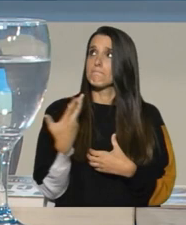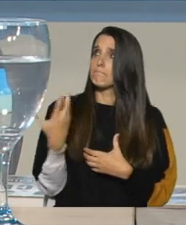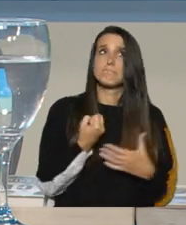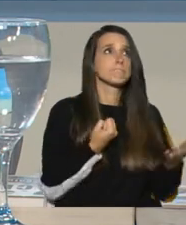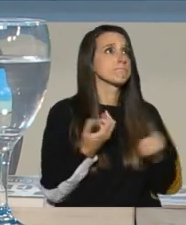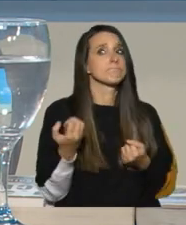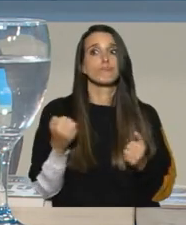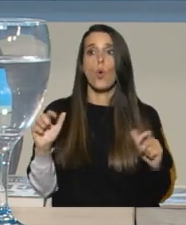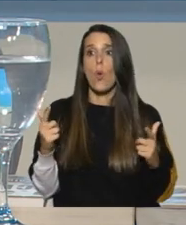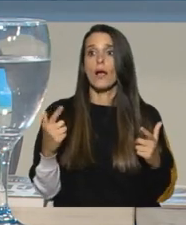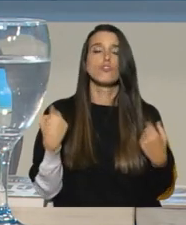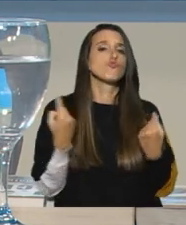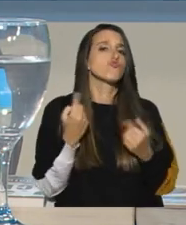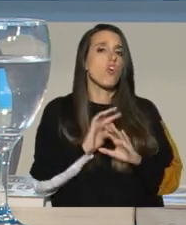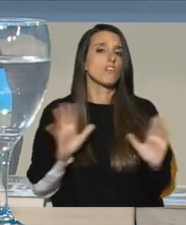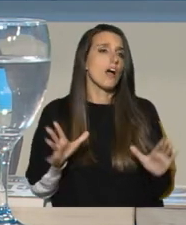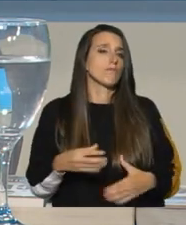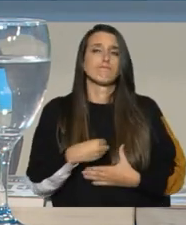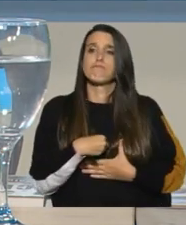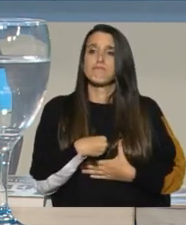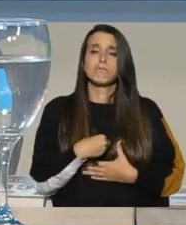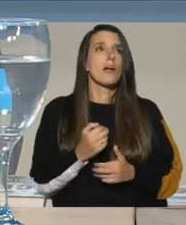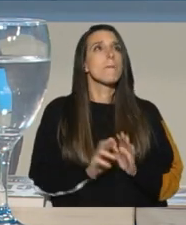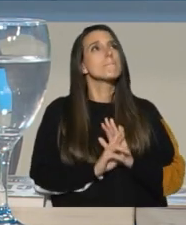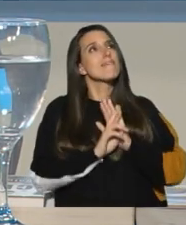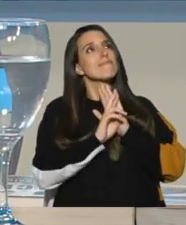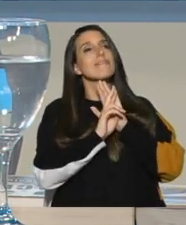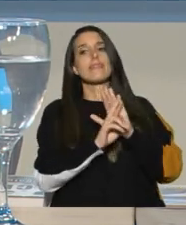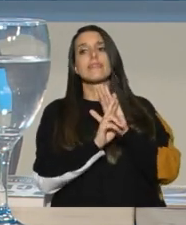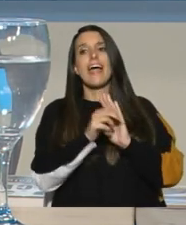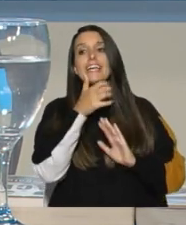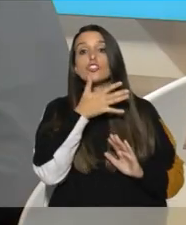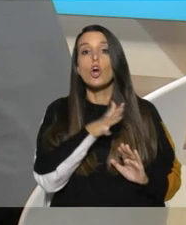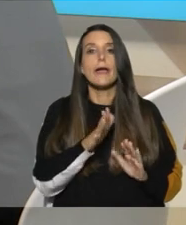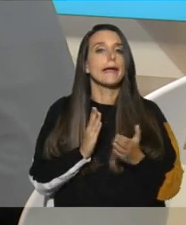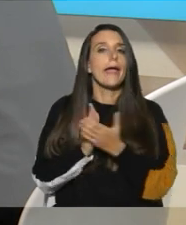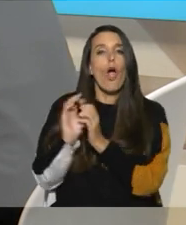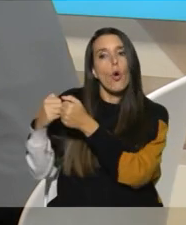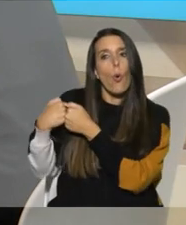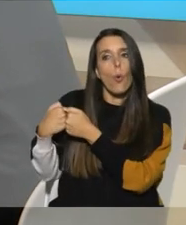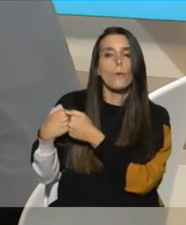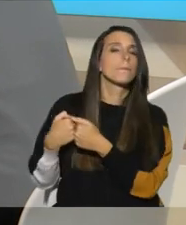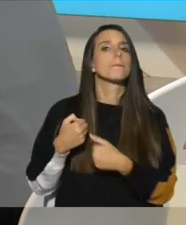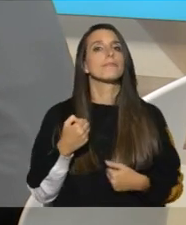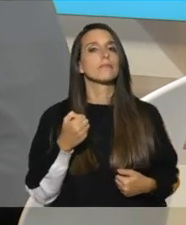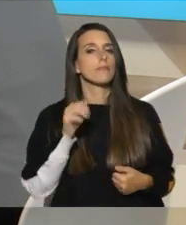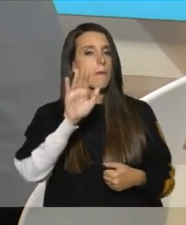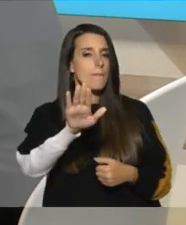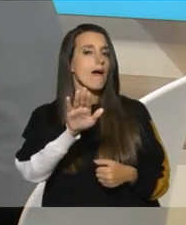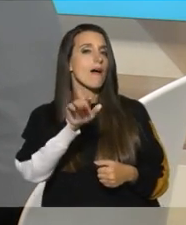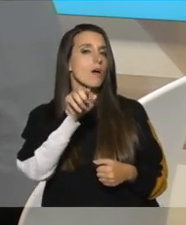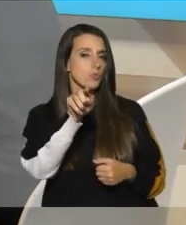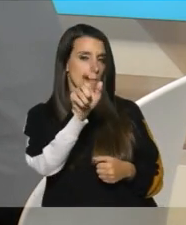con digamos el espíritu muy en alto de que estamos representando una parte de la historia oculta. ¿A cuántas, y ahora después voy a volver de nuevo a su